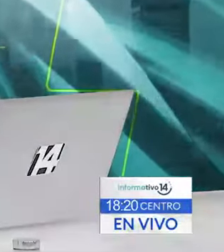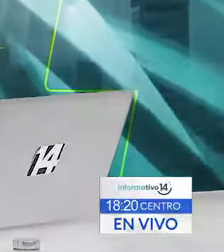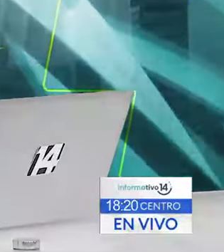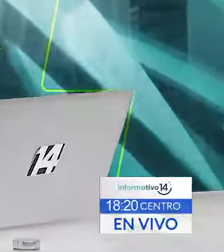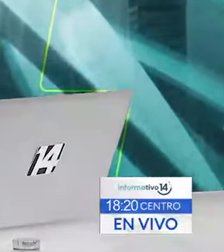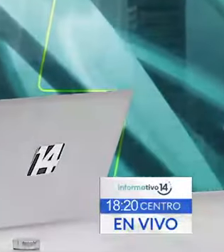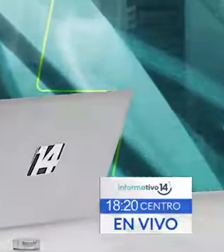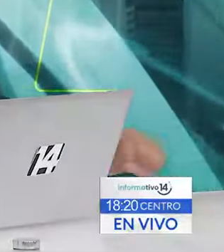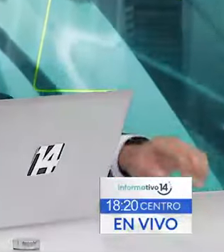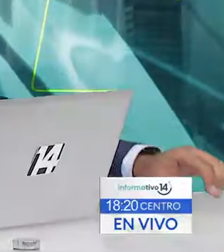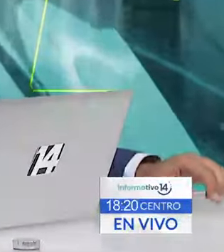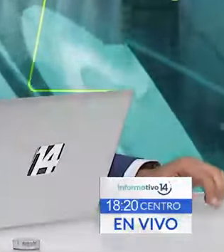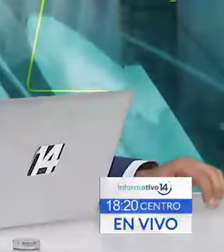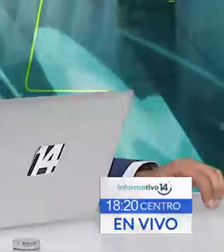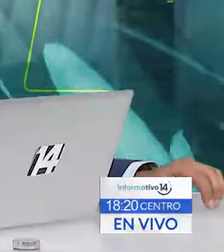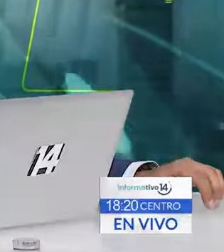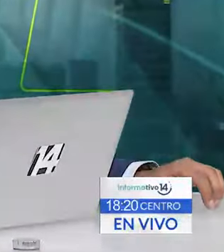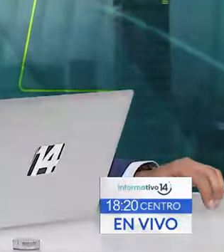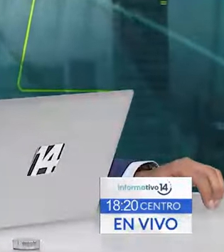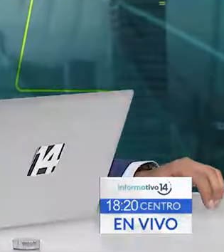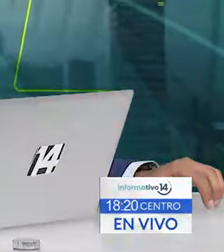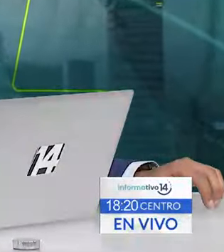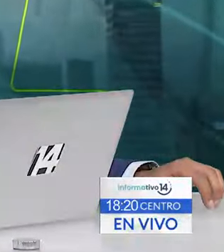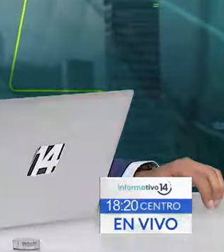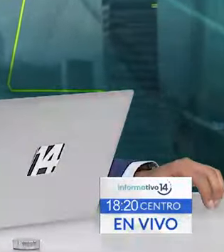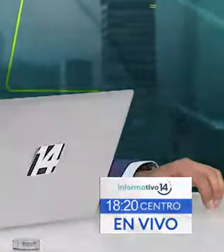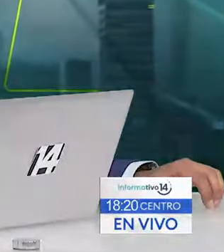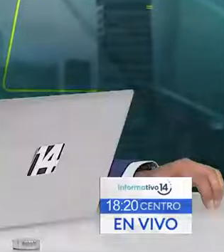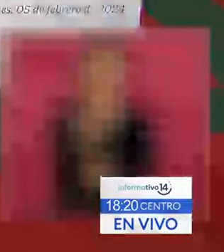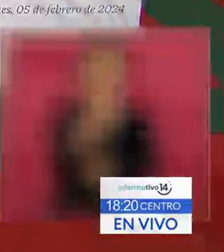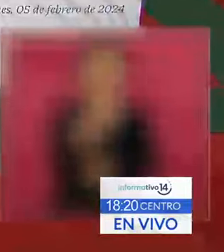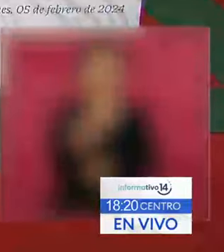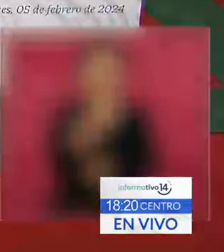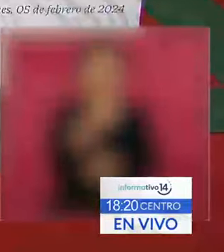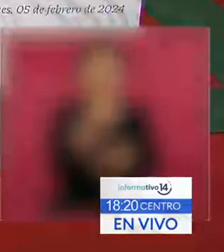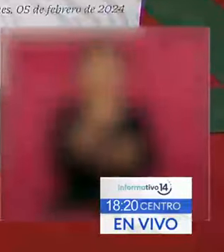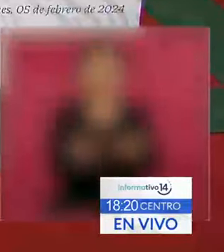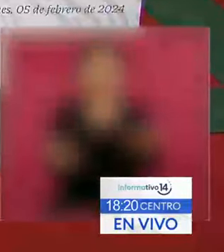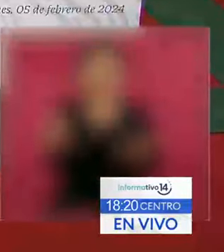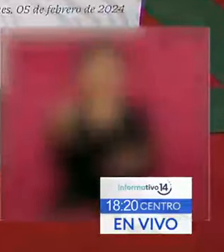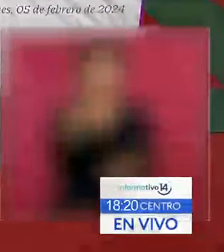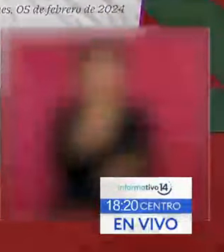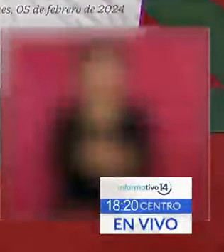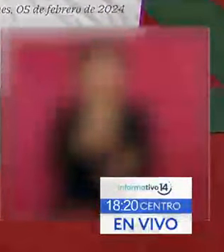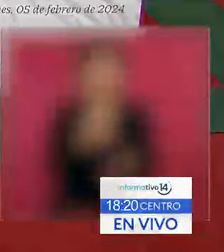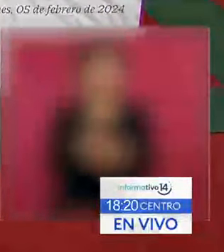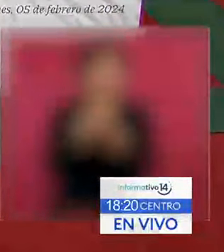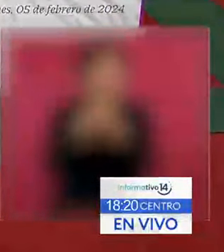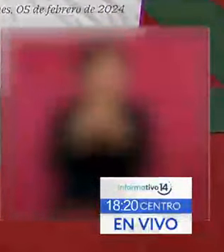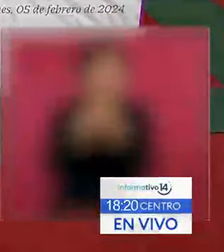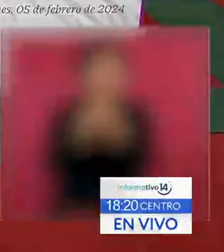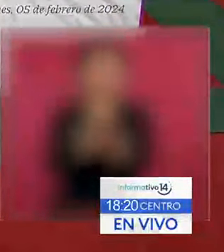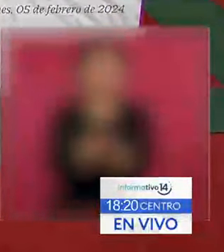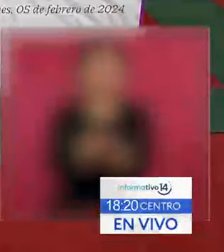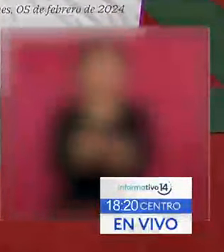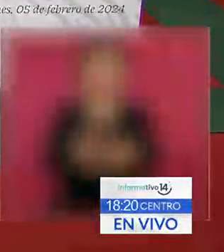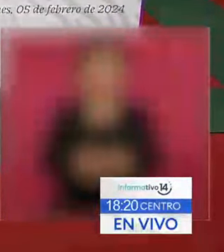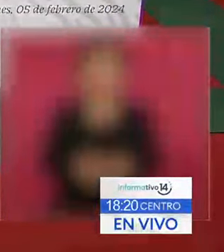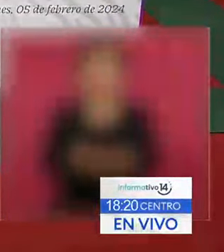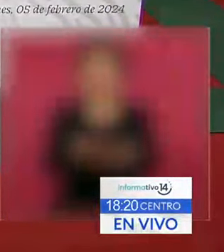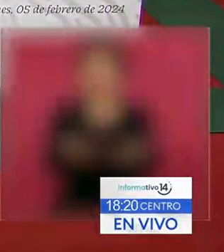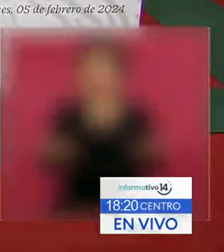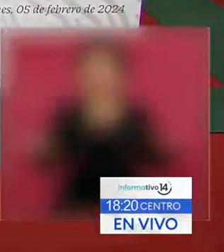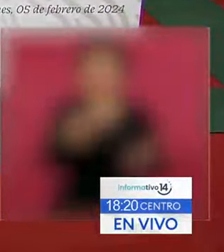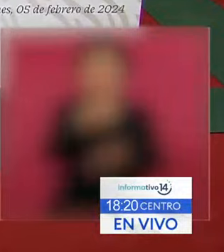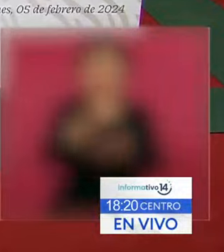Eso por un lado. Sin embargo, el magistrado Reyes Rodríguez Mondragón tiene en sus manos otro proyecto que perfila revocar un acuerdo